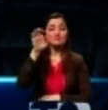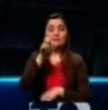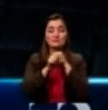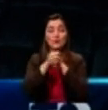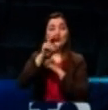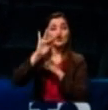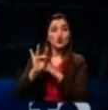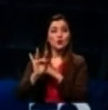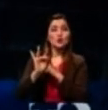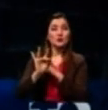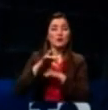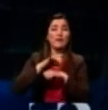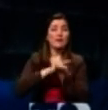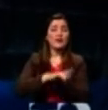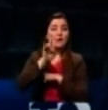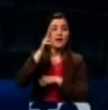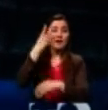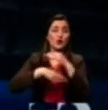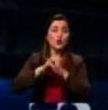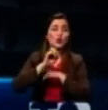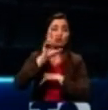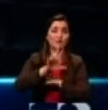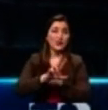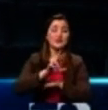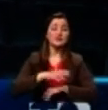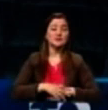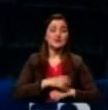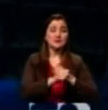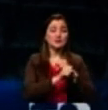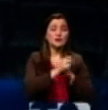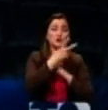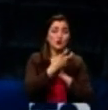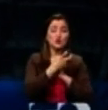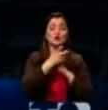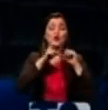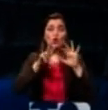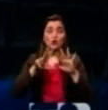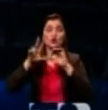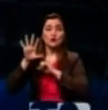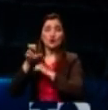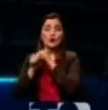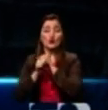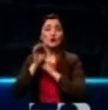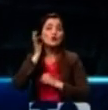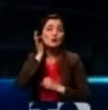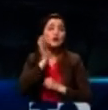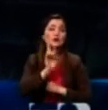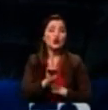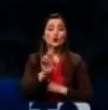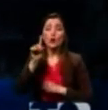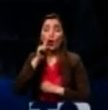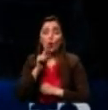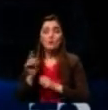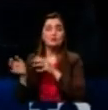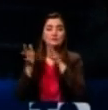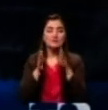de 2018, deja en orfandad a 3 niños de las edades de 12, 8 y 5 años, 2 mujeres y un varón.